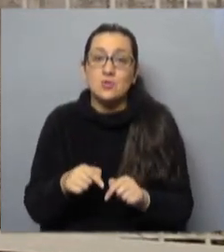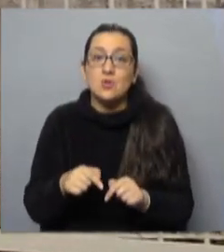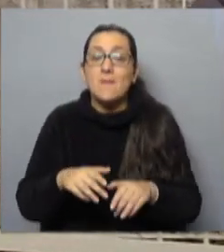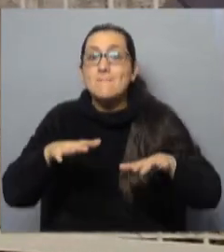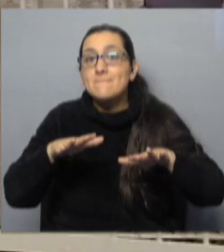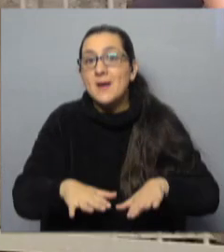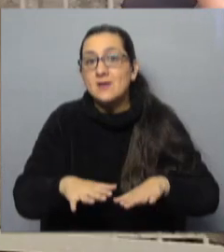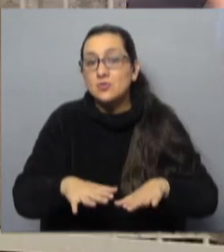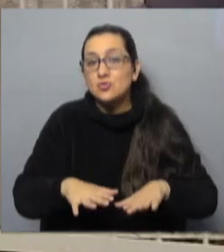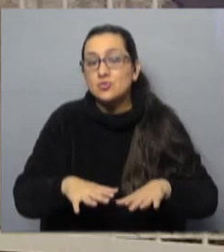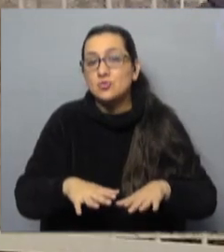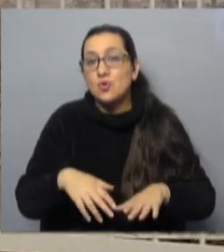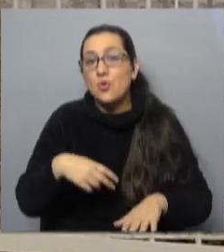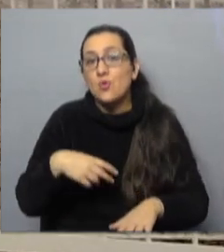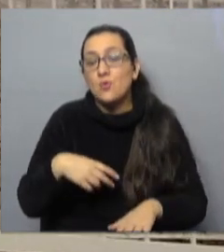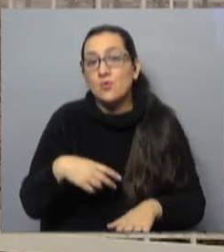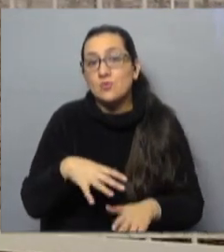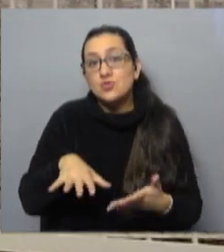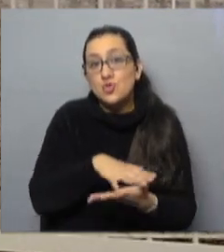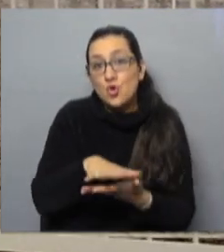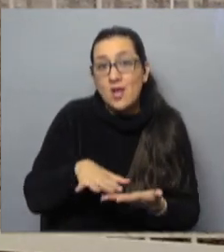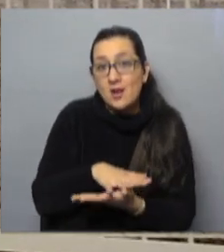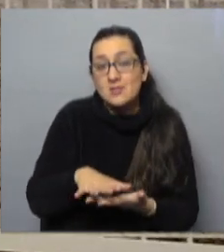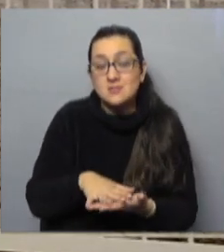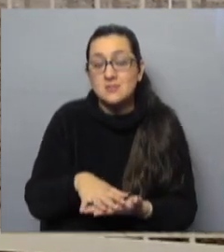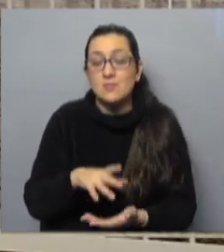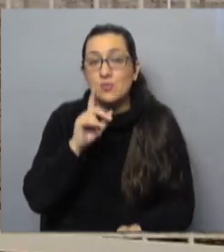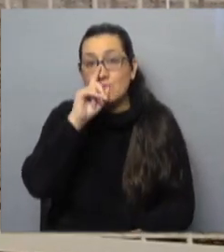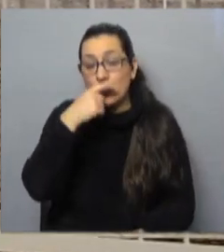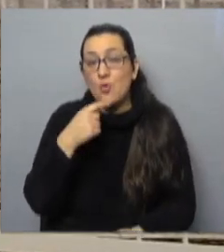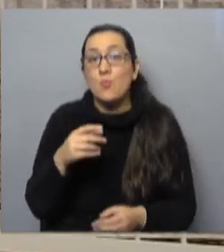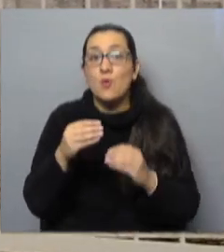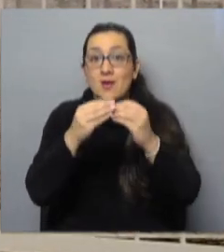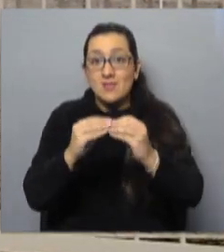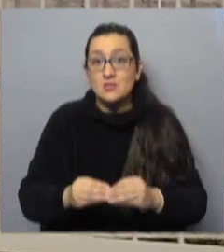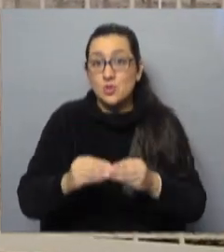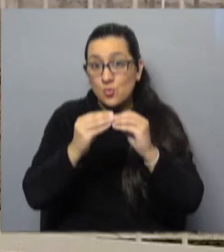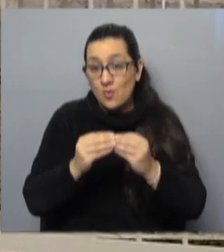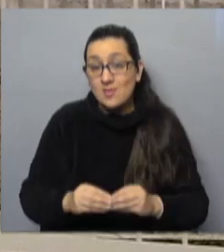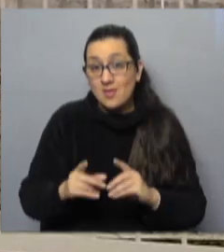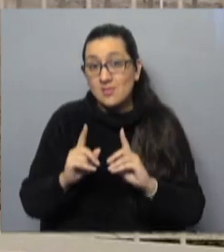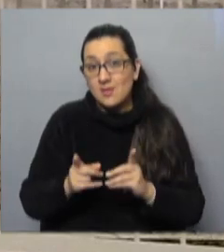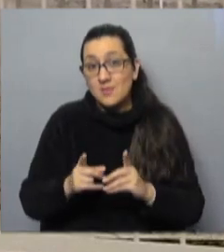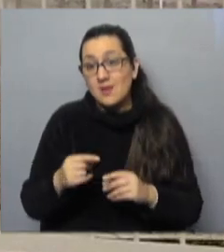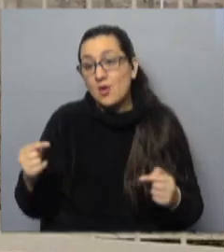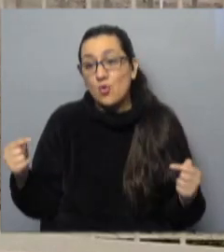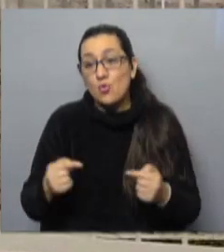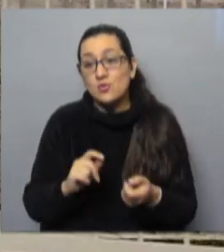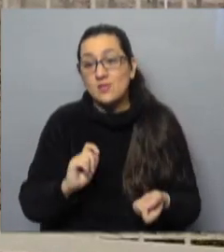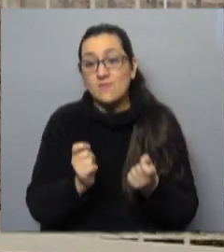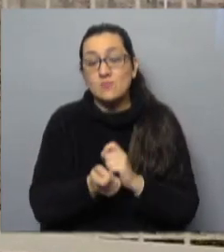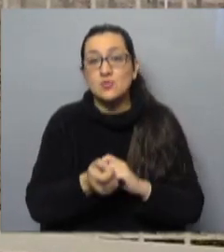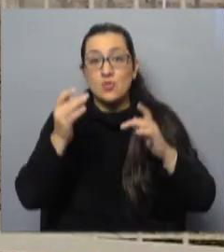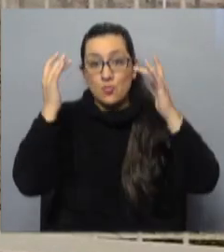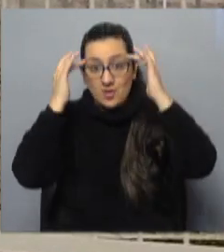paros zonales está analizando los profesores de montevideo en conflicto tanto para la rendición de cuentas como también en contra de la transformación educativa